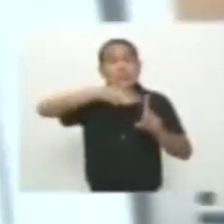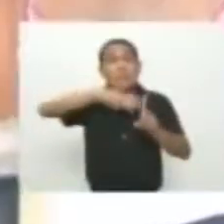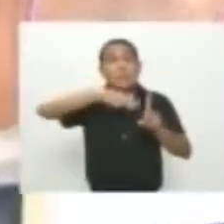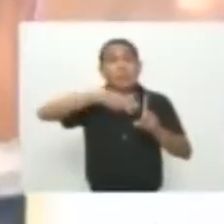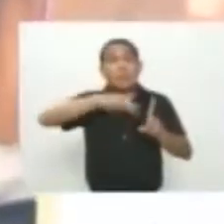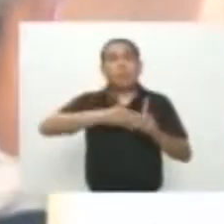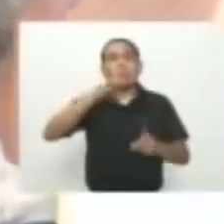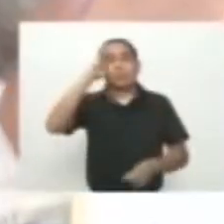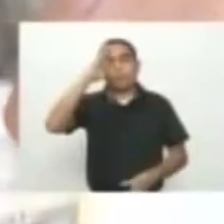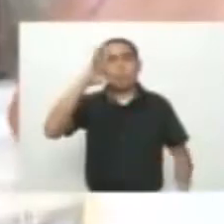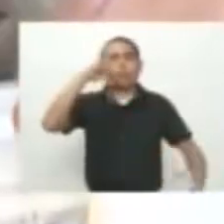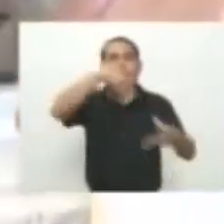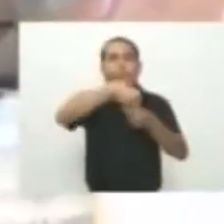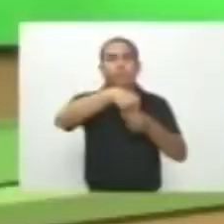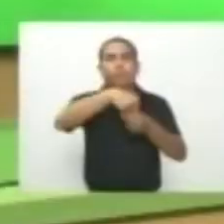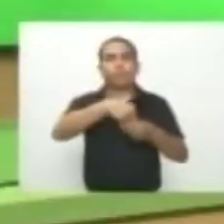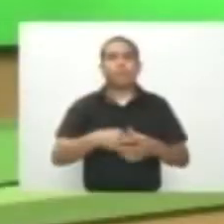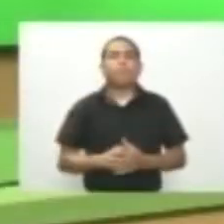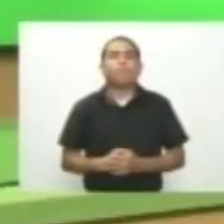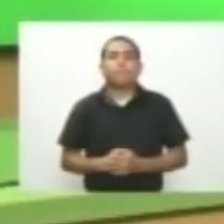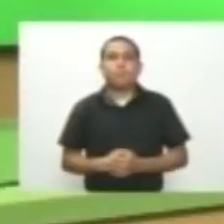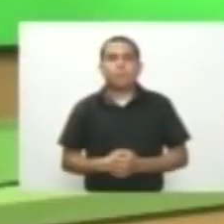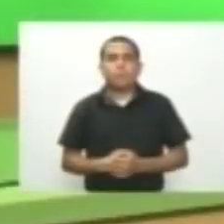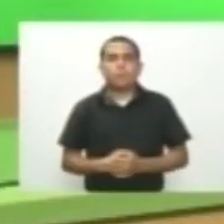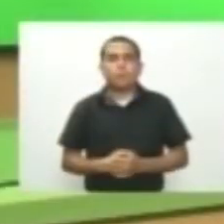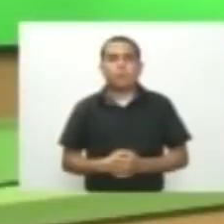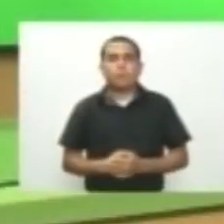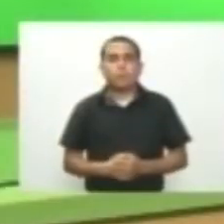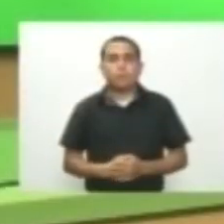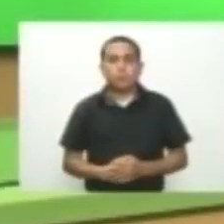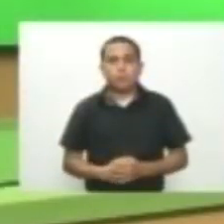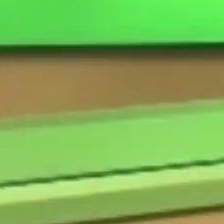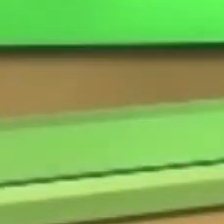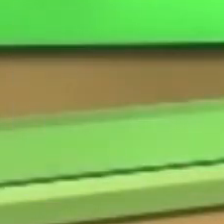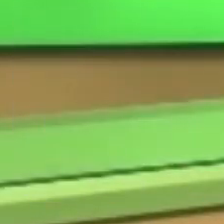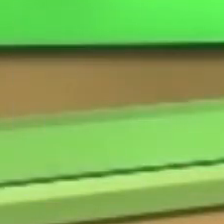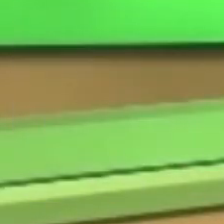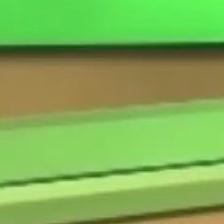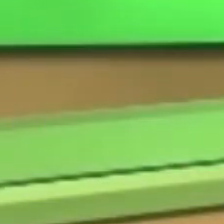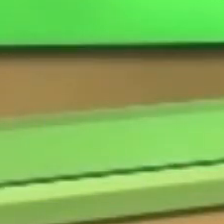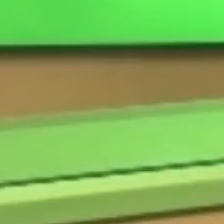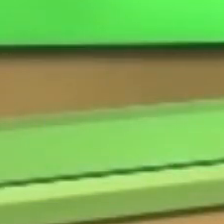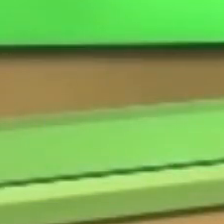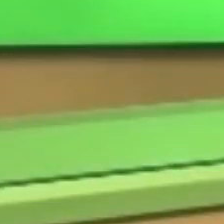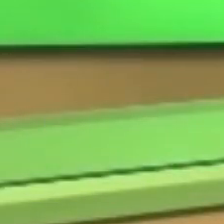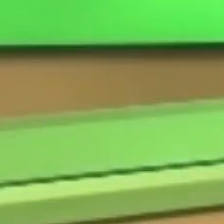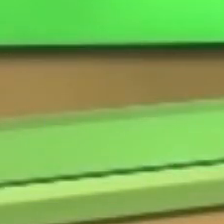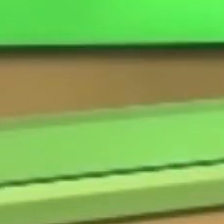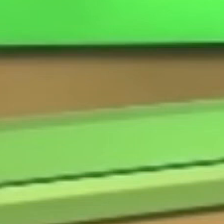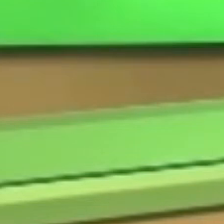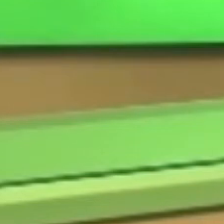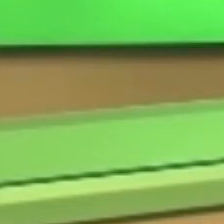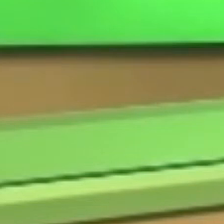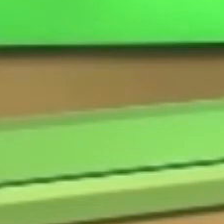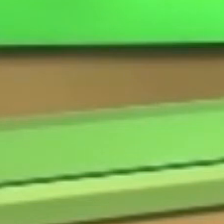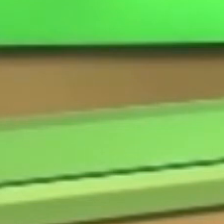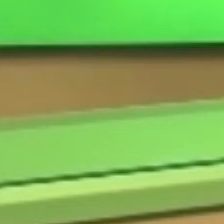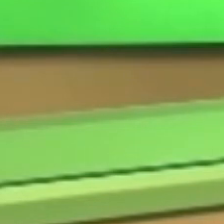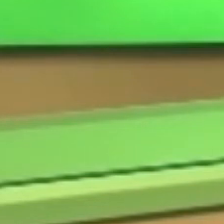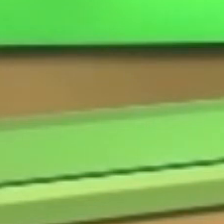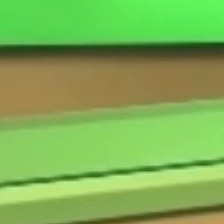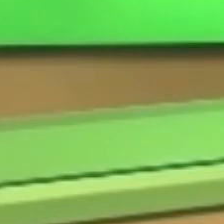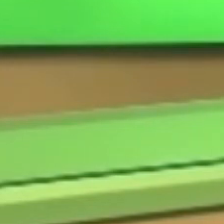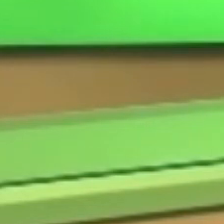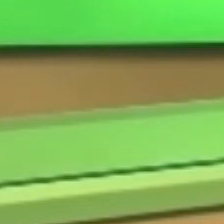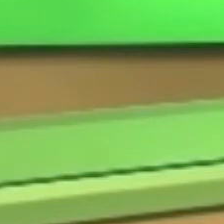estar al servicio de la institución Barranquillero en la jugada paga predial y sin falta aprovecha el 5% de descuentos y paga su impuesto